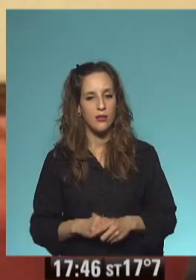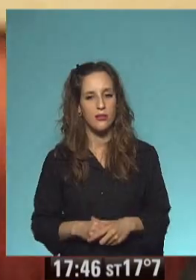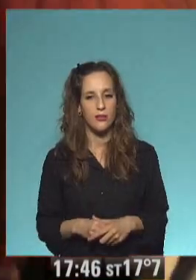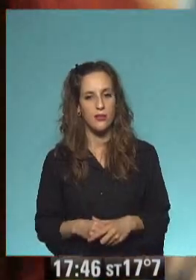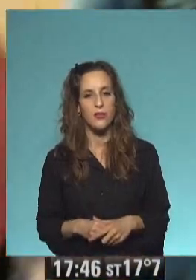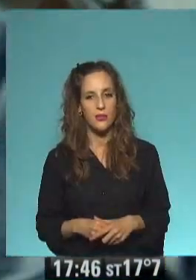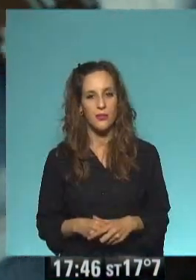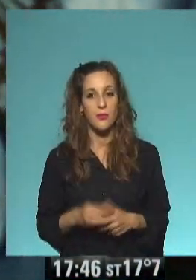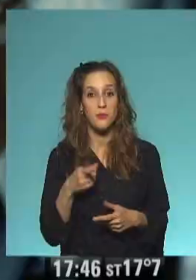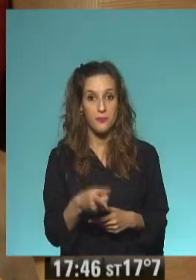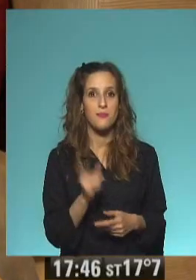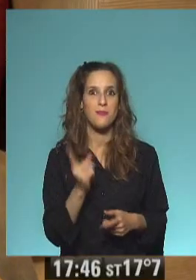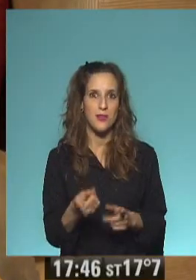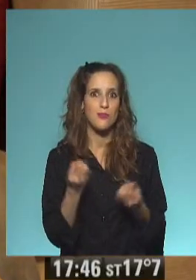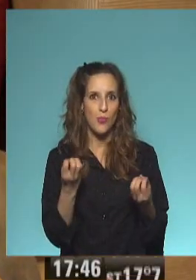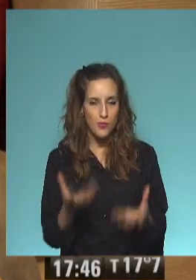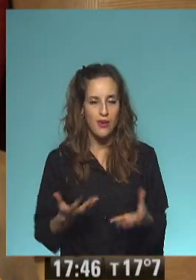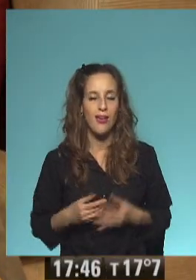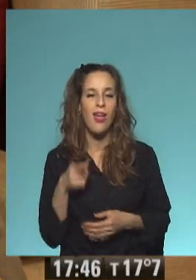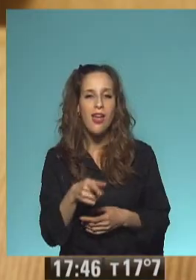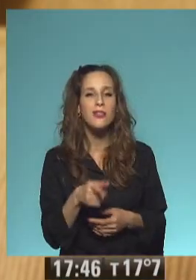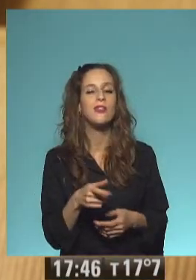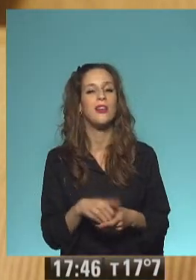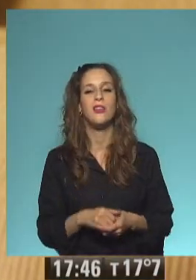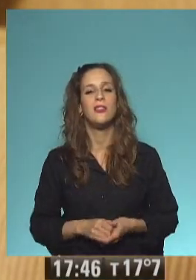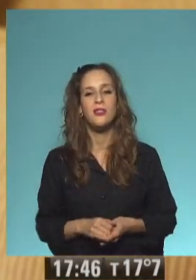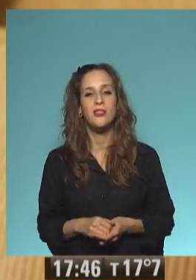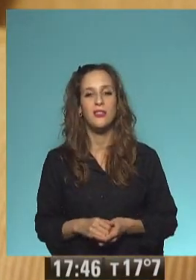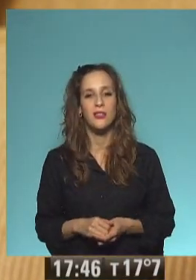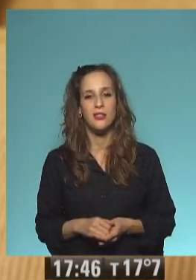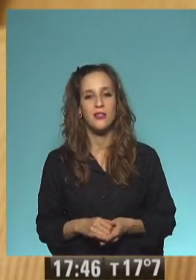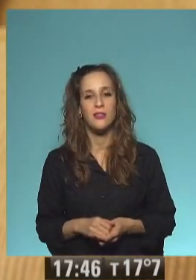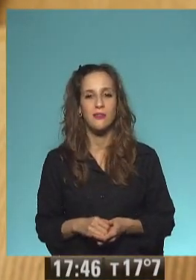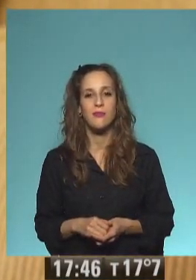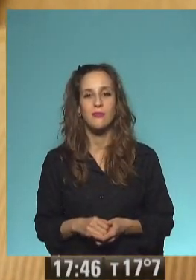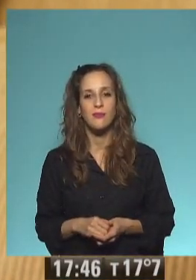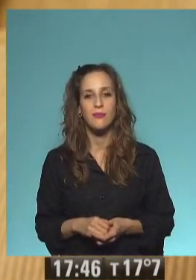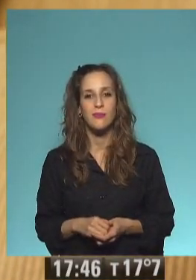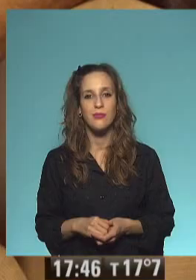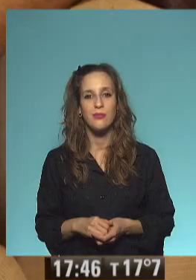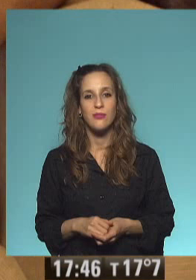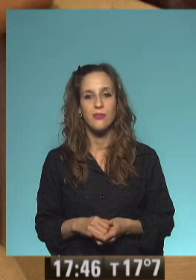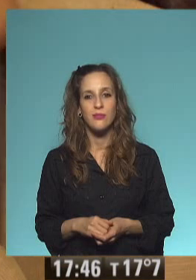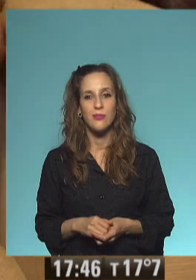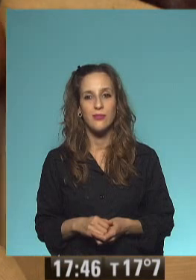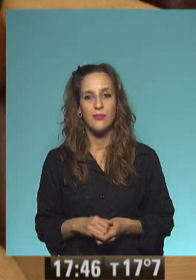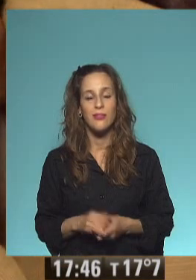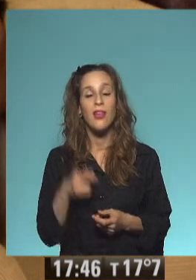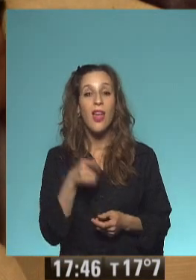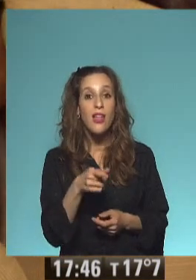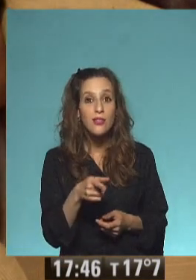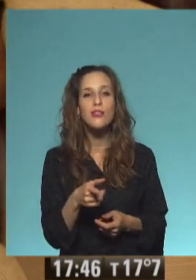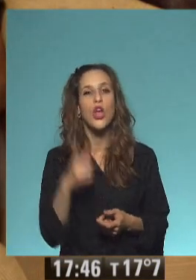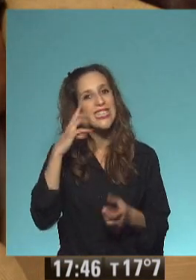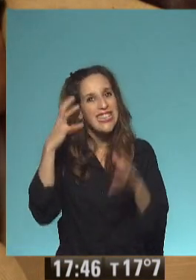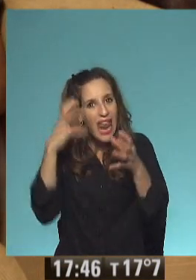Muy bien, Martu. Eso es la teoría de la mente. ¿Y el cerebro qué tiene que ver con esta teoría de la mente? El cerebro tiene mucho que ver